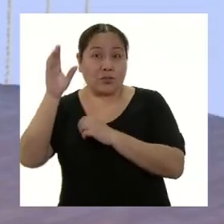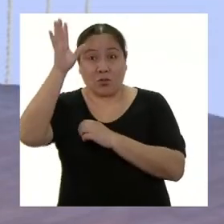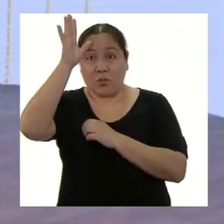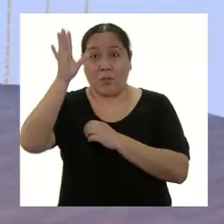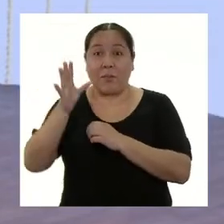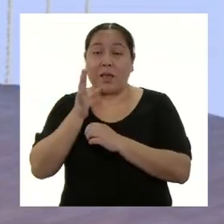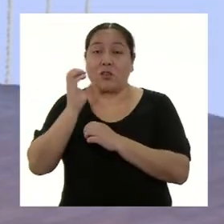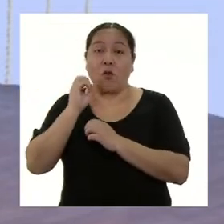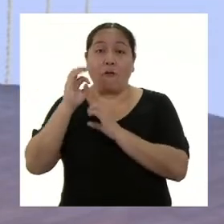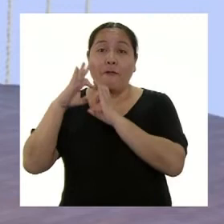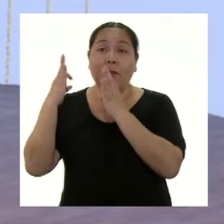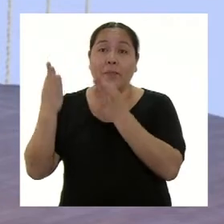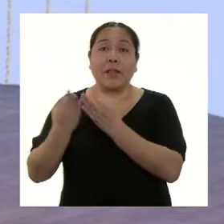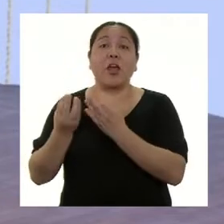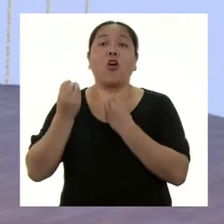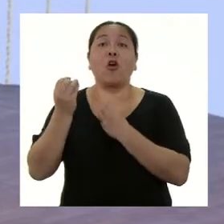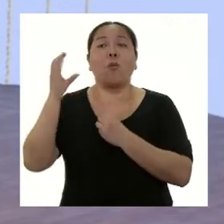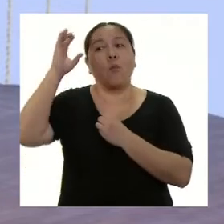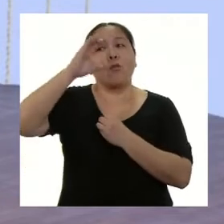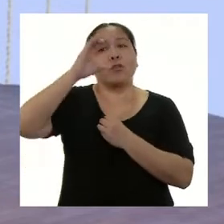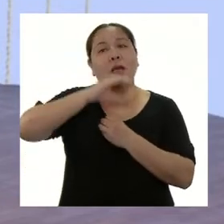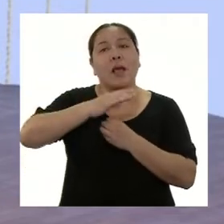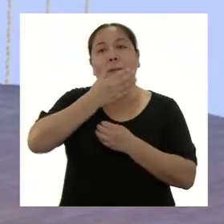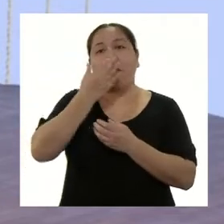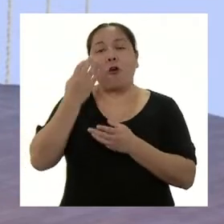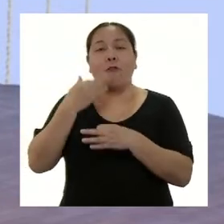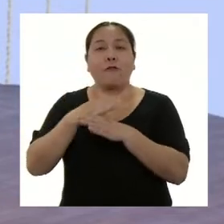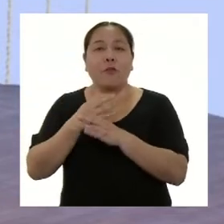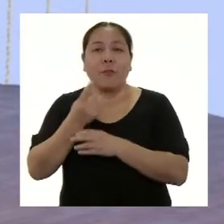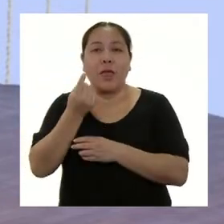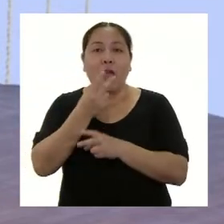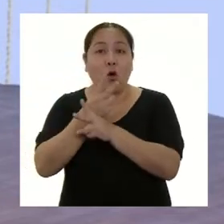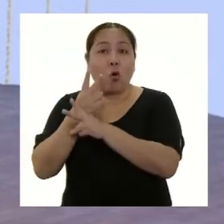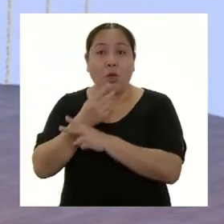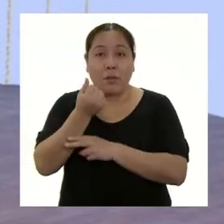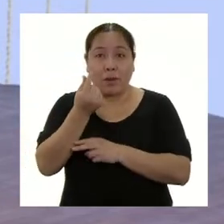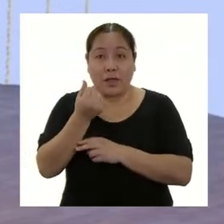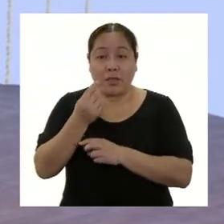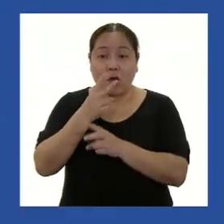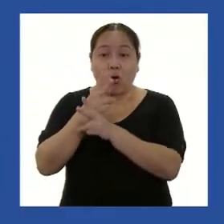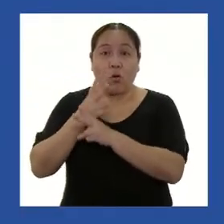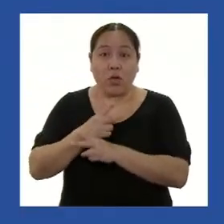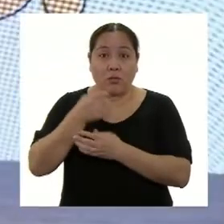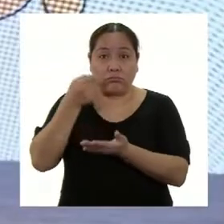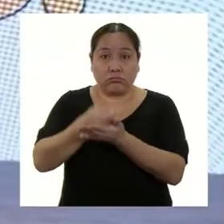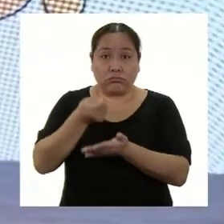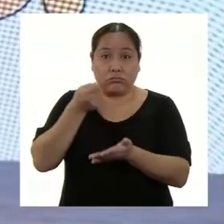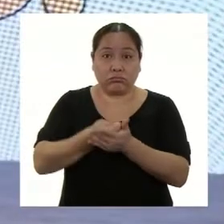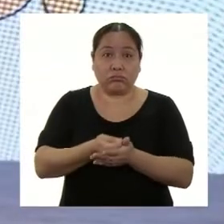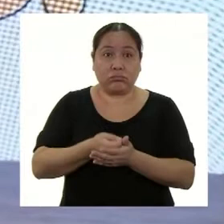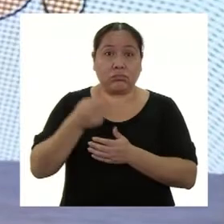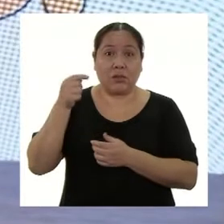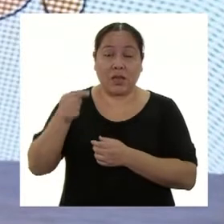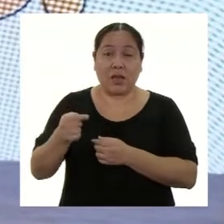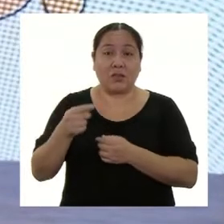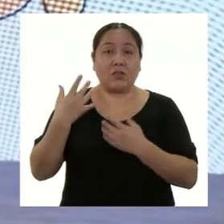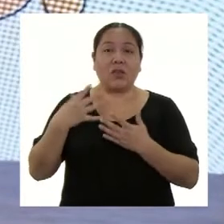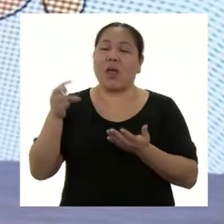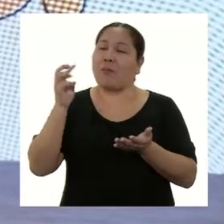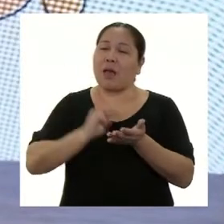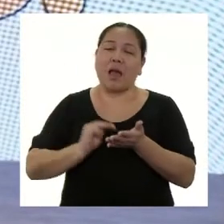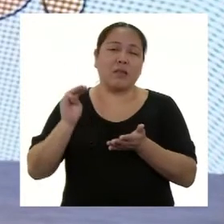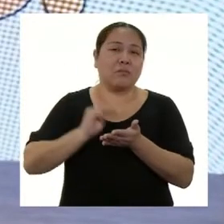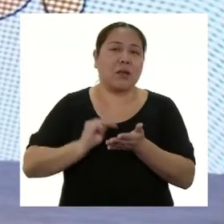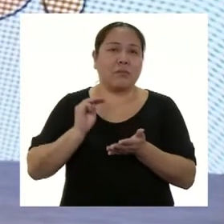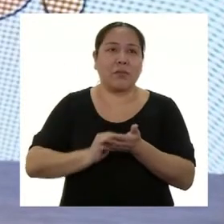o familiares sobre cómo buscar la mejor manera de cuidar el dinero y ser más cuidadosos con los gastos. Esto está sucediendo más a menudo